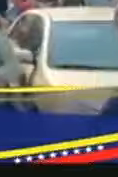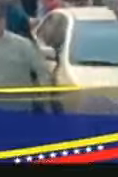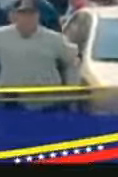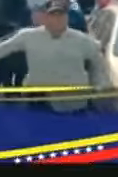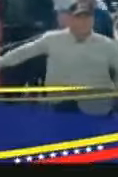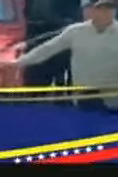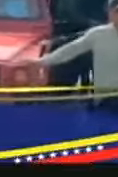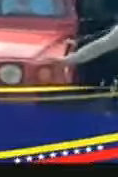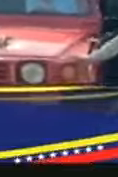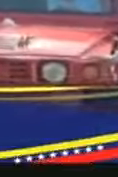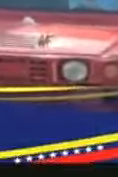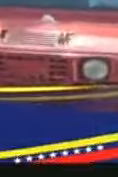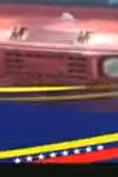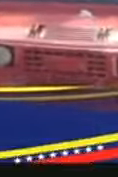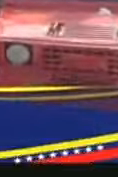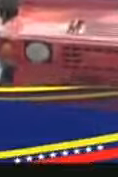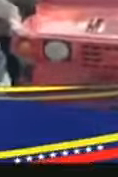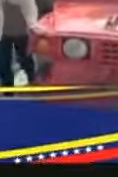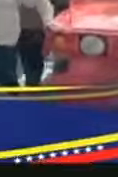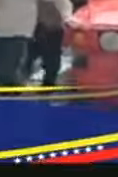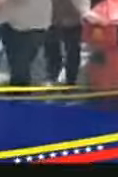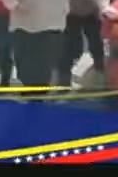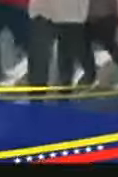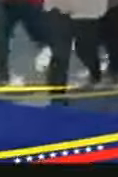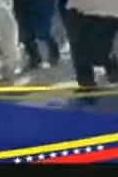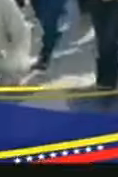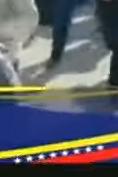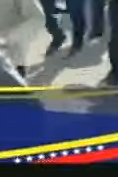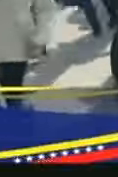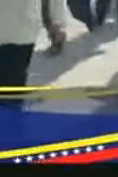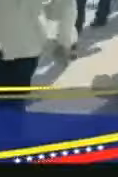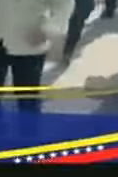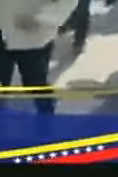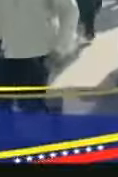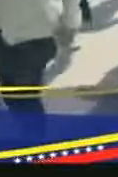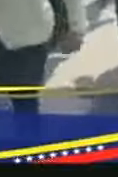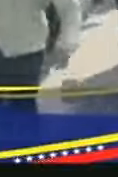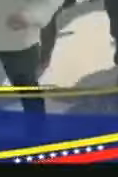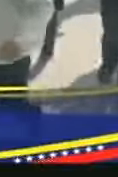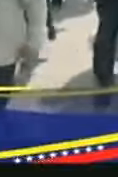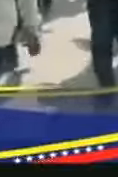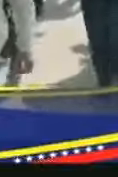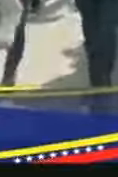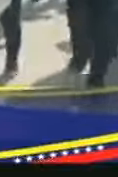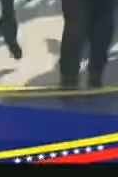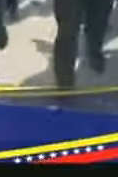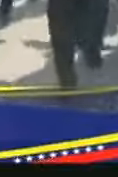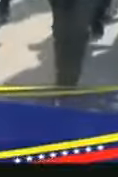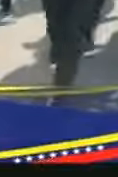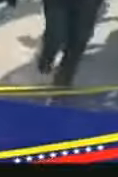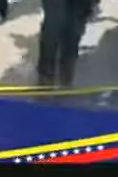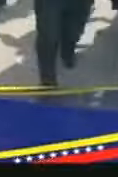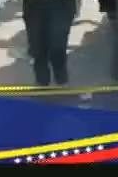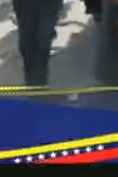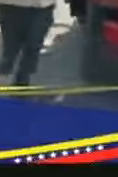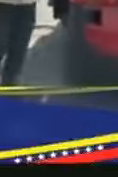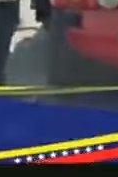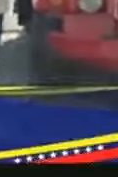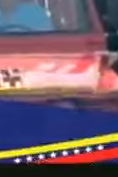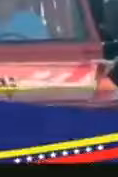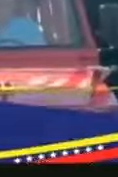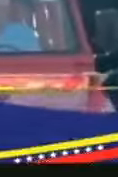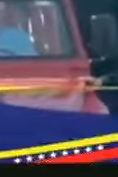de Televisión podemos ver el compromiso y la solidaridad del pueblo que respalda a su presidente. Decíamos también